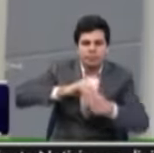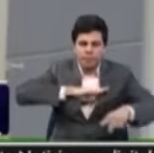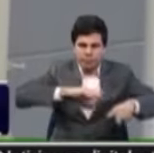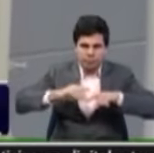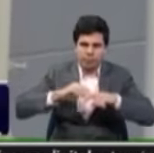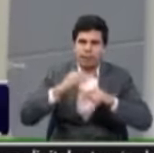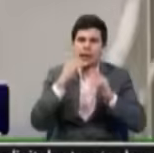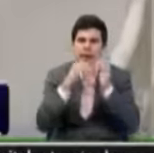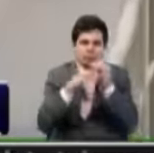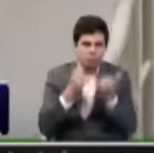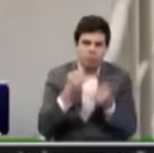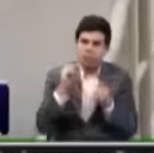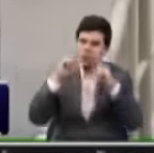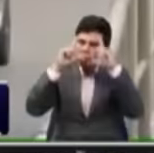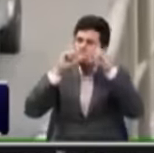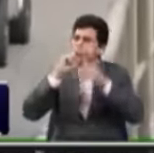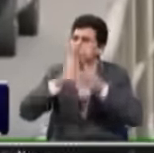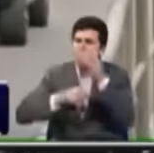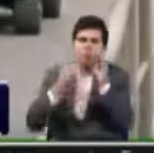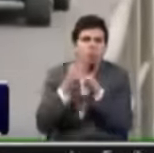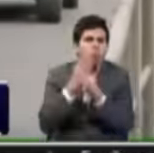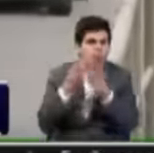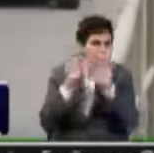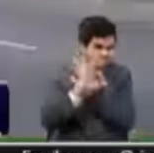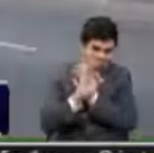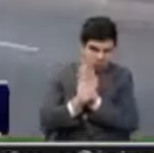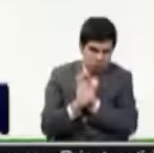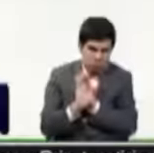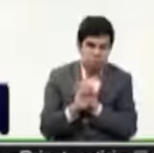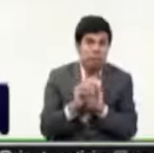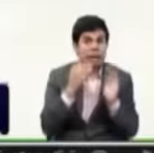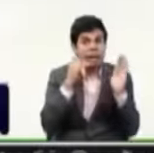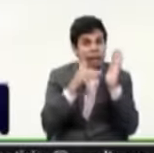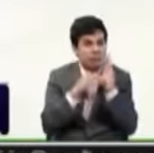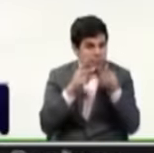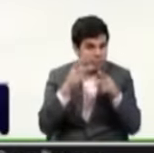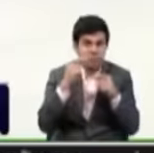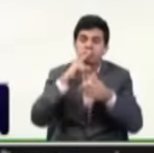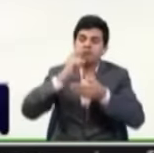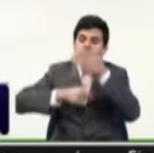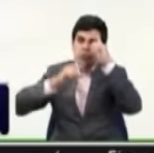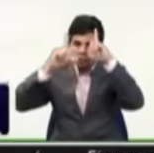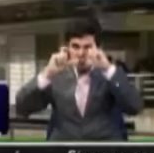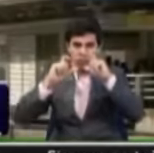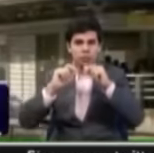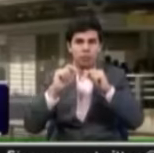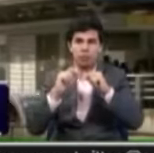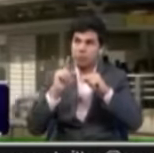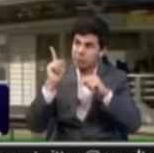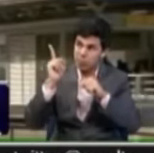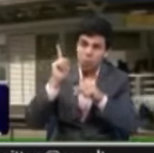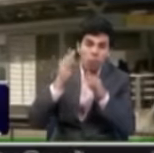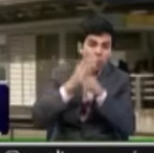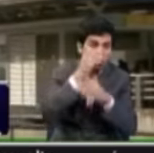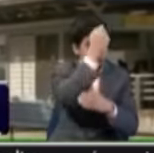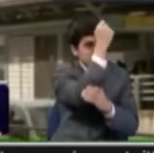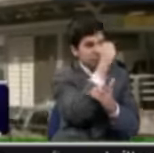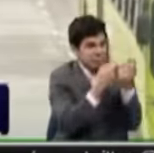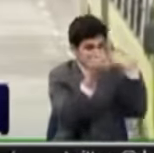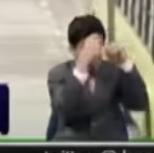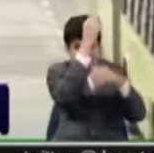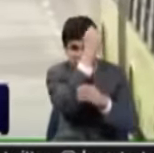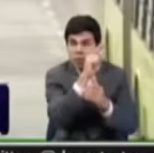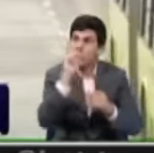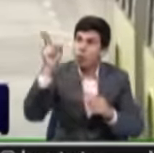las fotomultas no afectan las ventas, no pasará nada. Pero en caso contrario, se integrará un comité que tendrá como